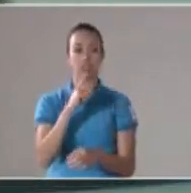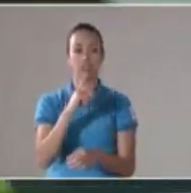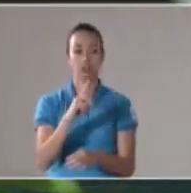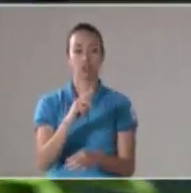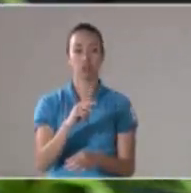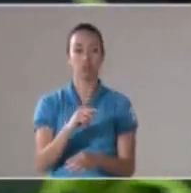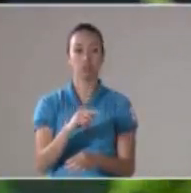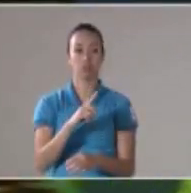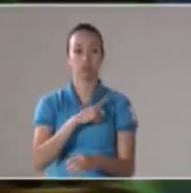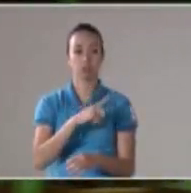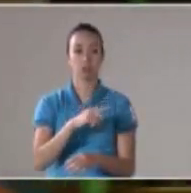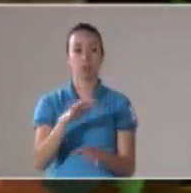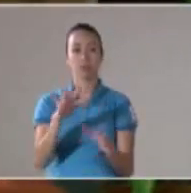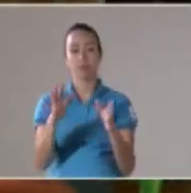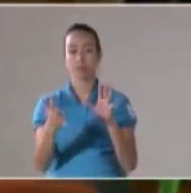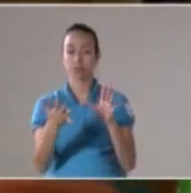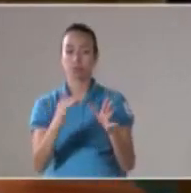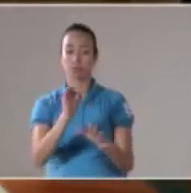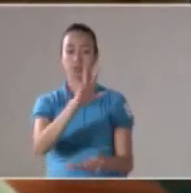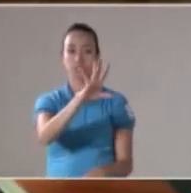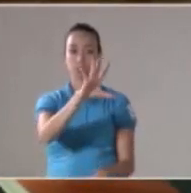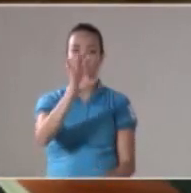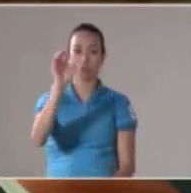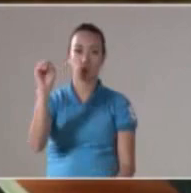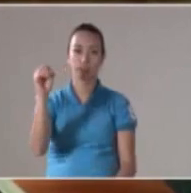o menos 50 años